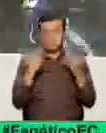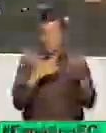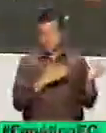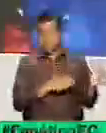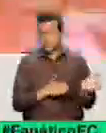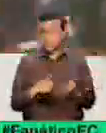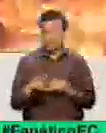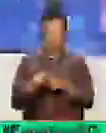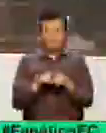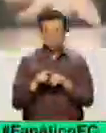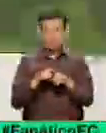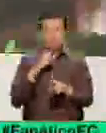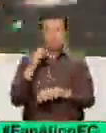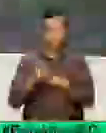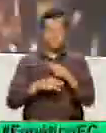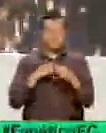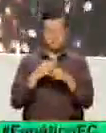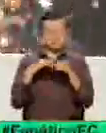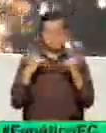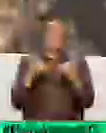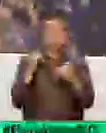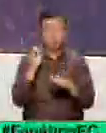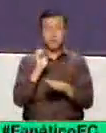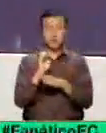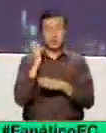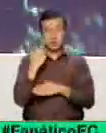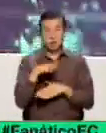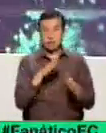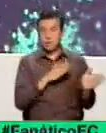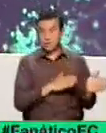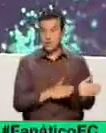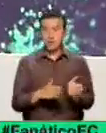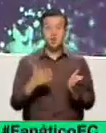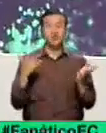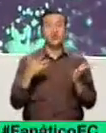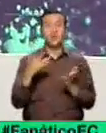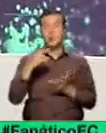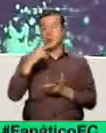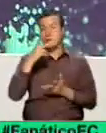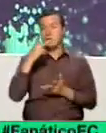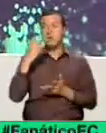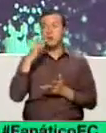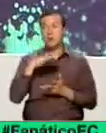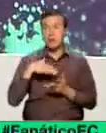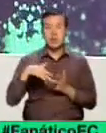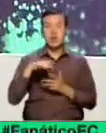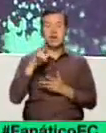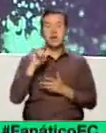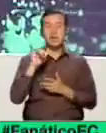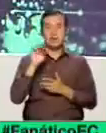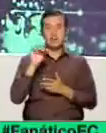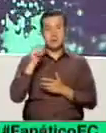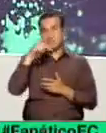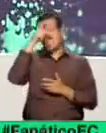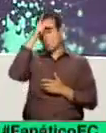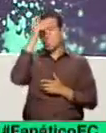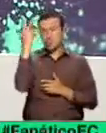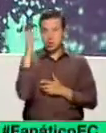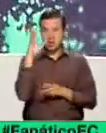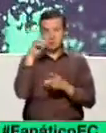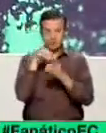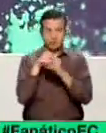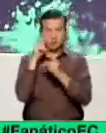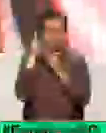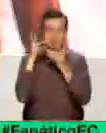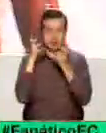después de esta cita mundialista. Ecuador ya se encuentra en Lima, ya realizó su primer entrenamiento y quiere, en condición de